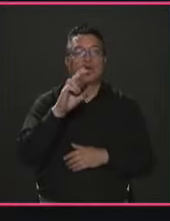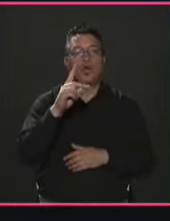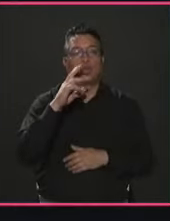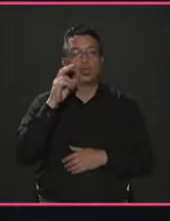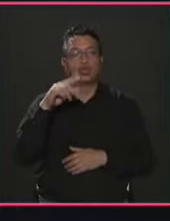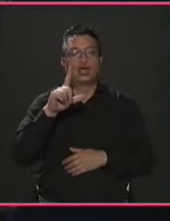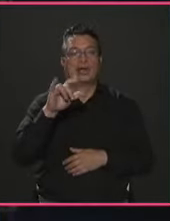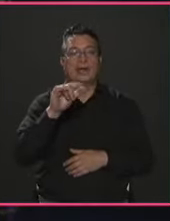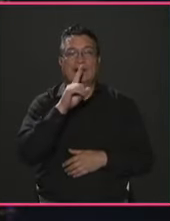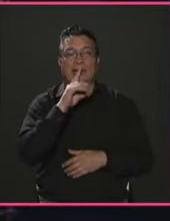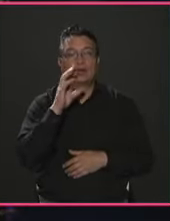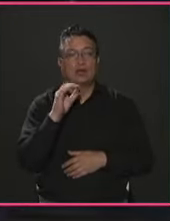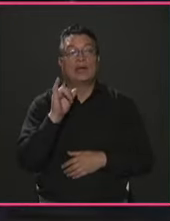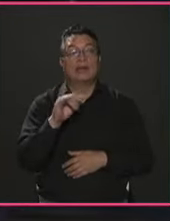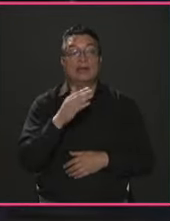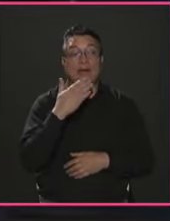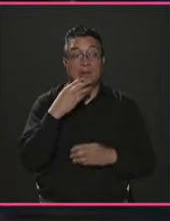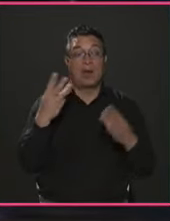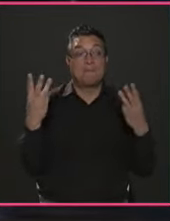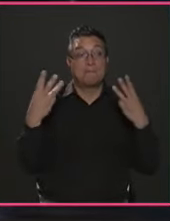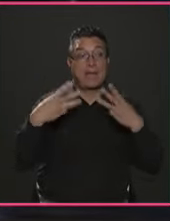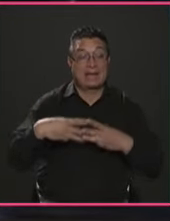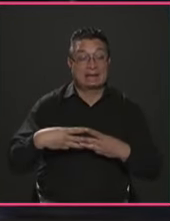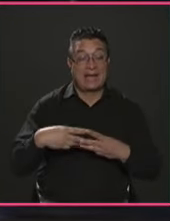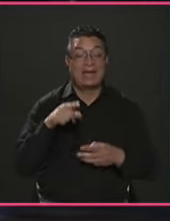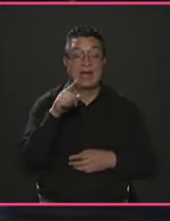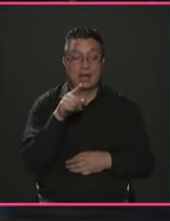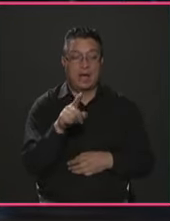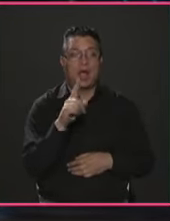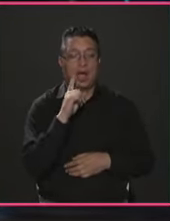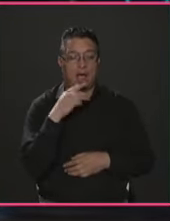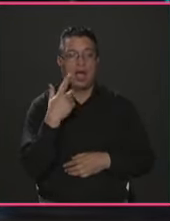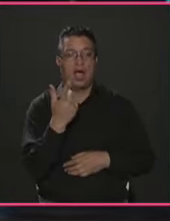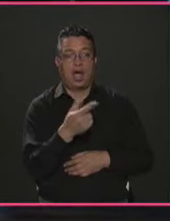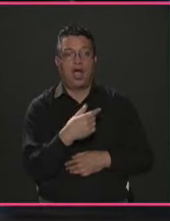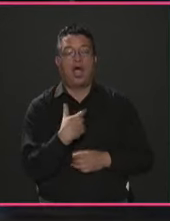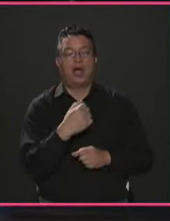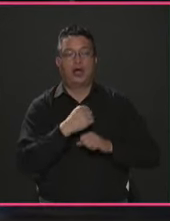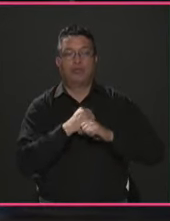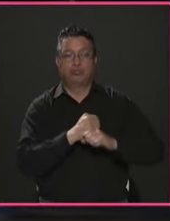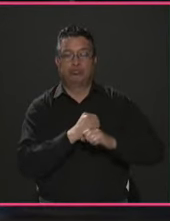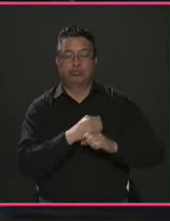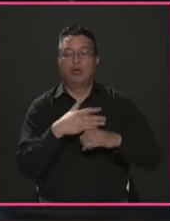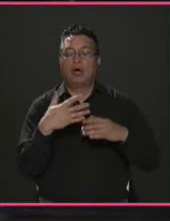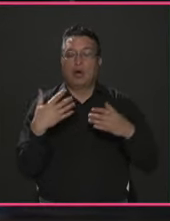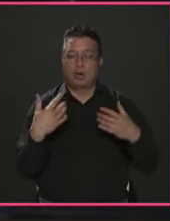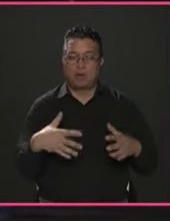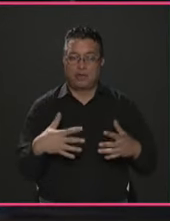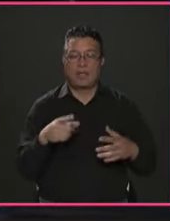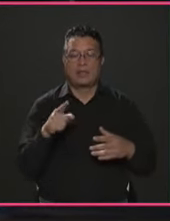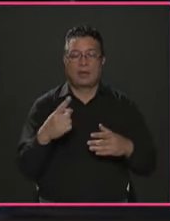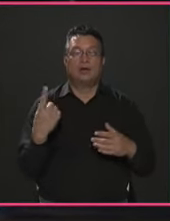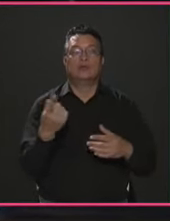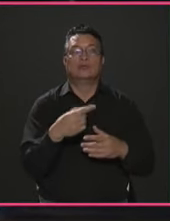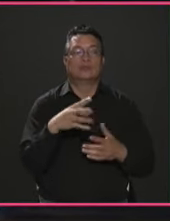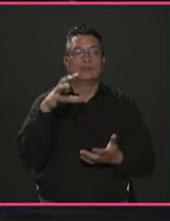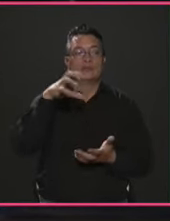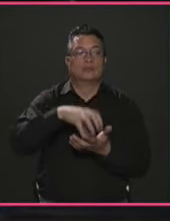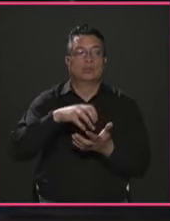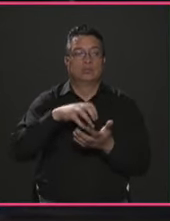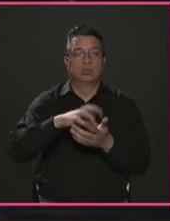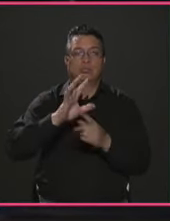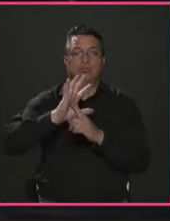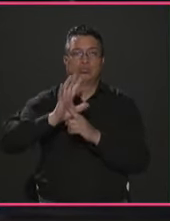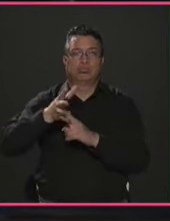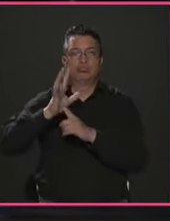litio y Magallanes donde se ha generado una oposición importante al establecimiento de de los